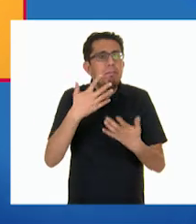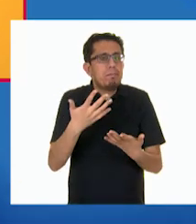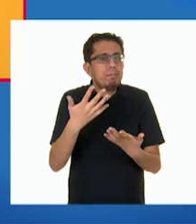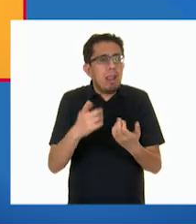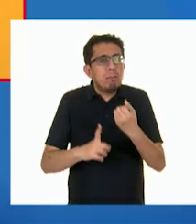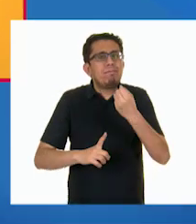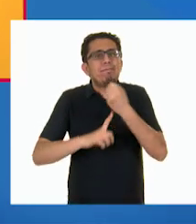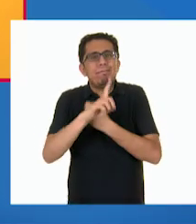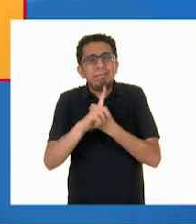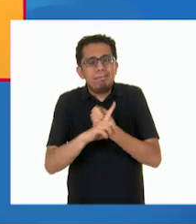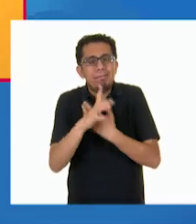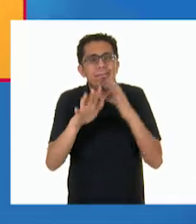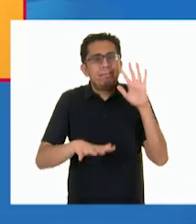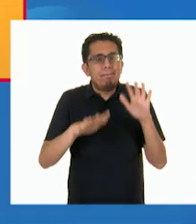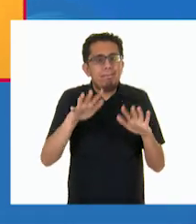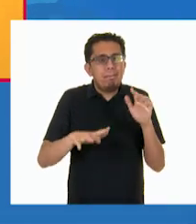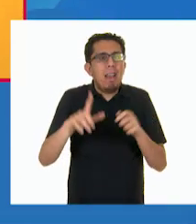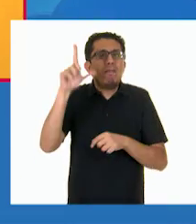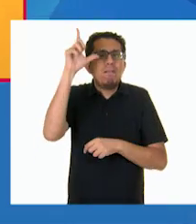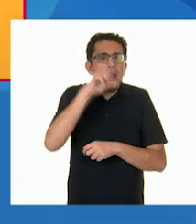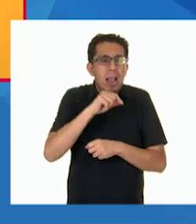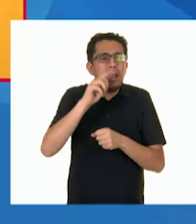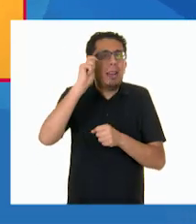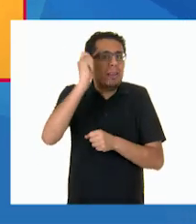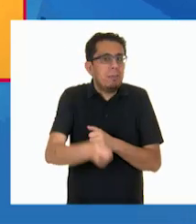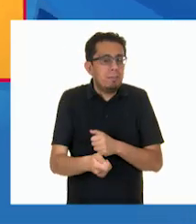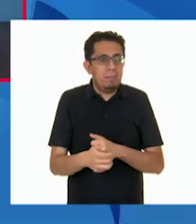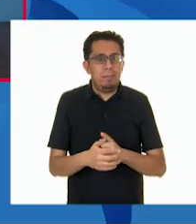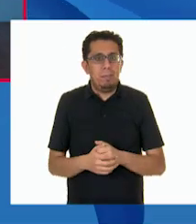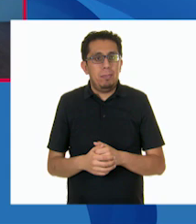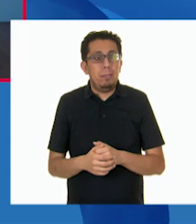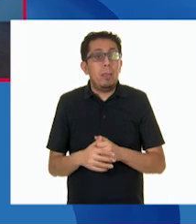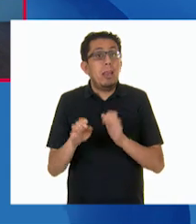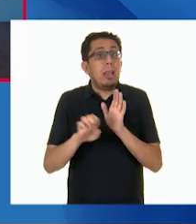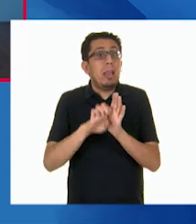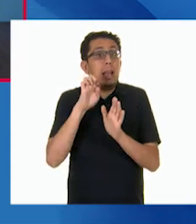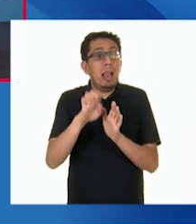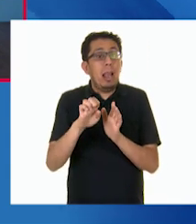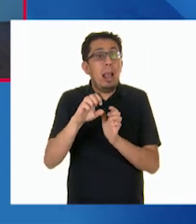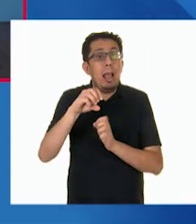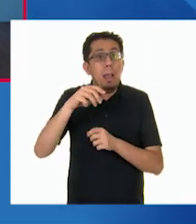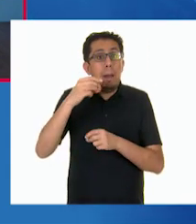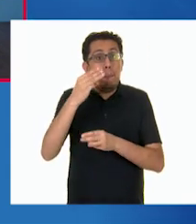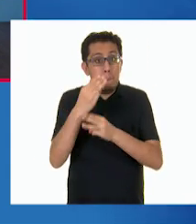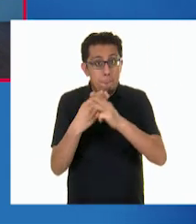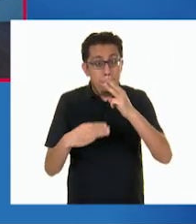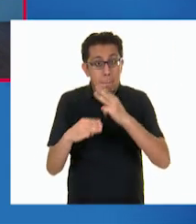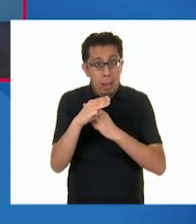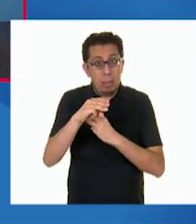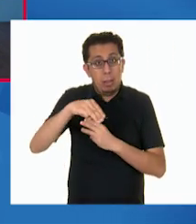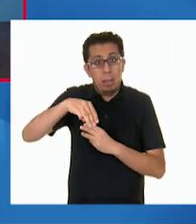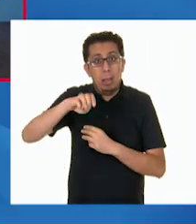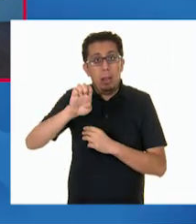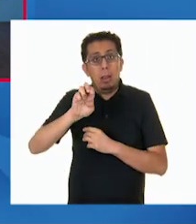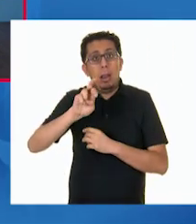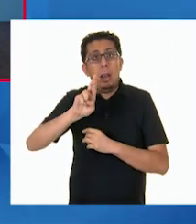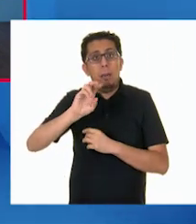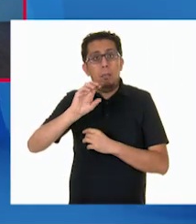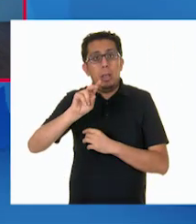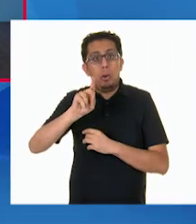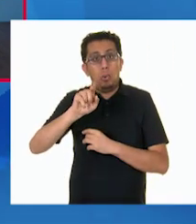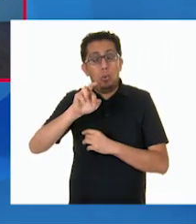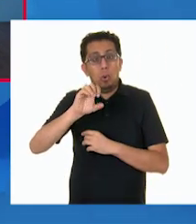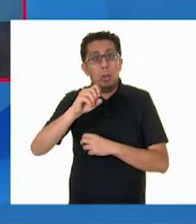de termómetros? Tienen algunos problemas. Por ejemplo, que el mercurio es muy peligroso. Si se encuentra dentro del